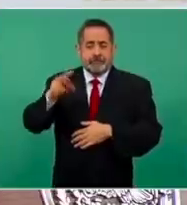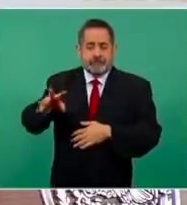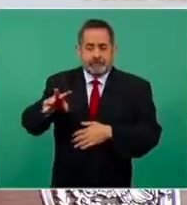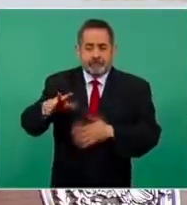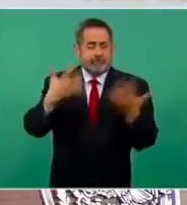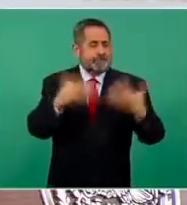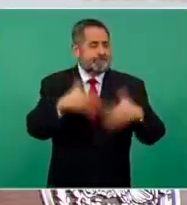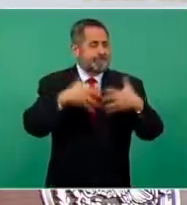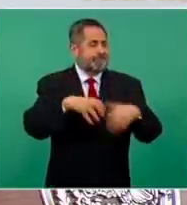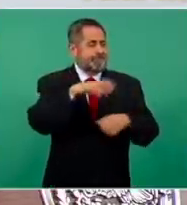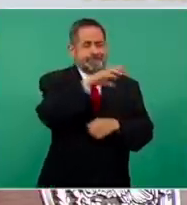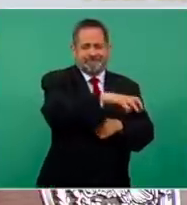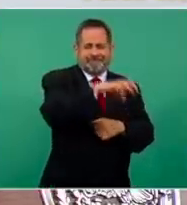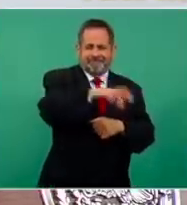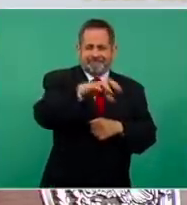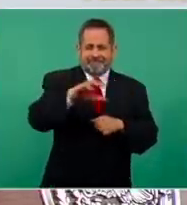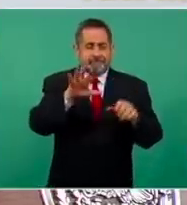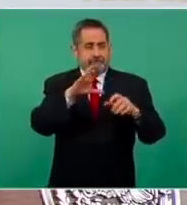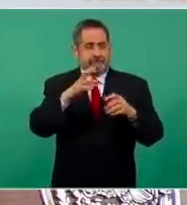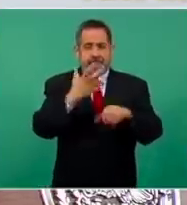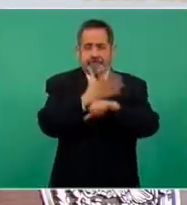refinerías.